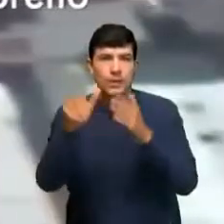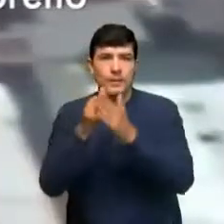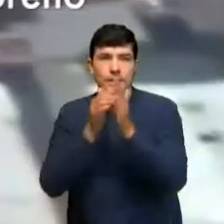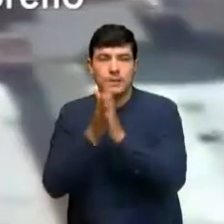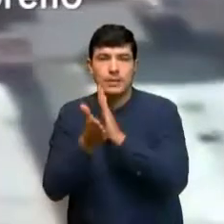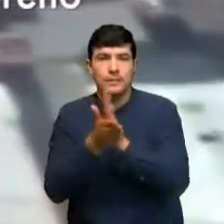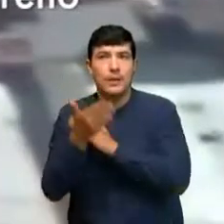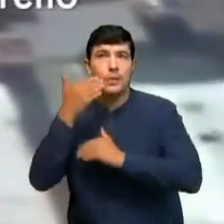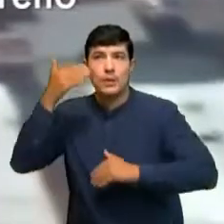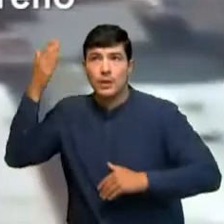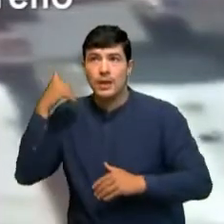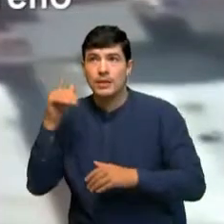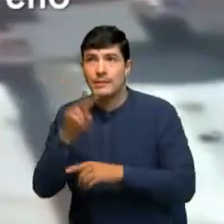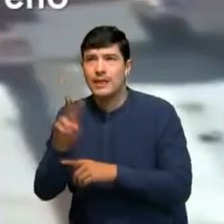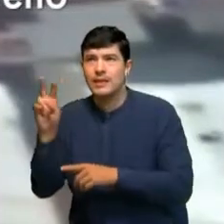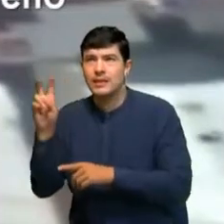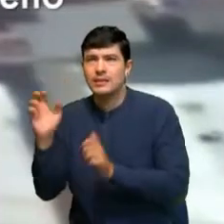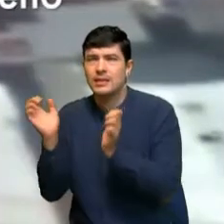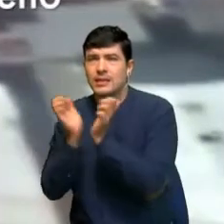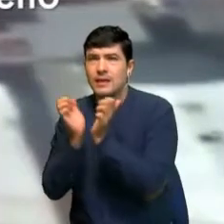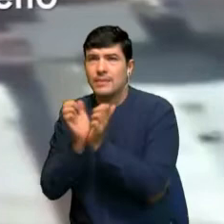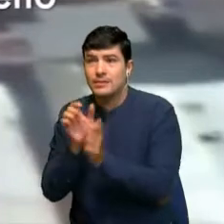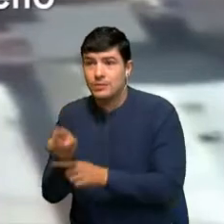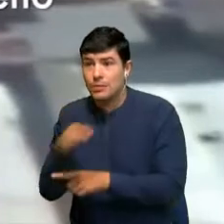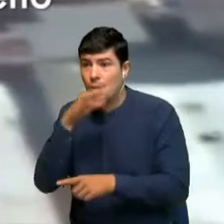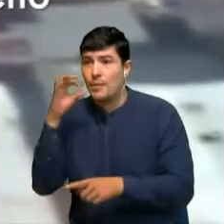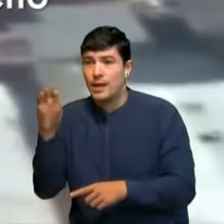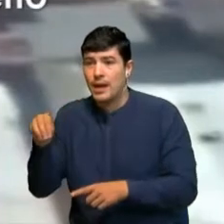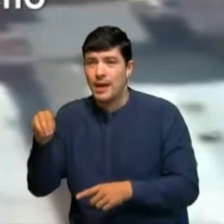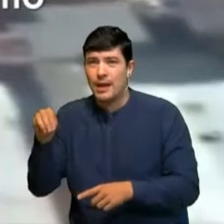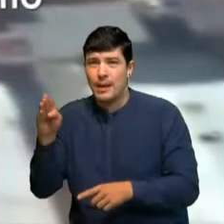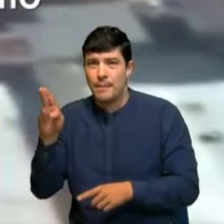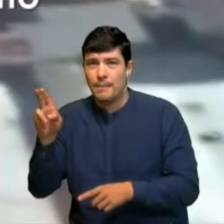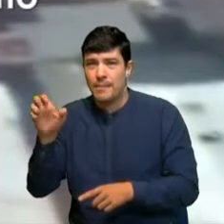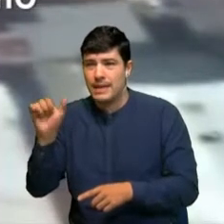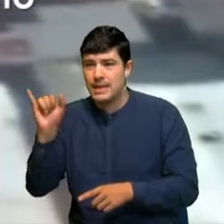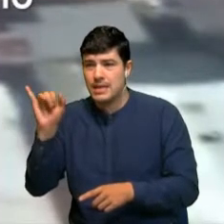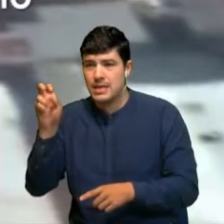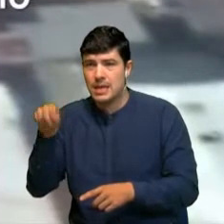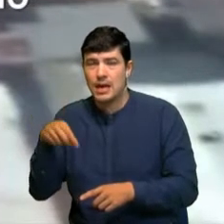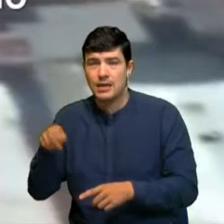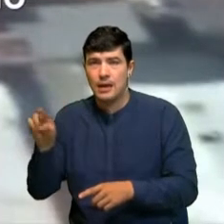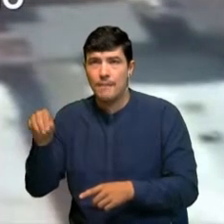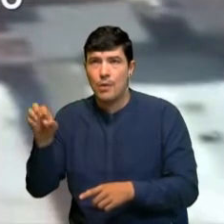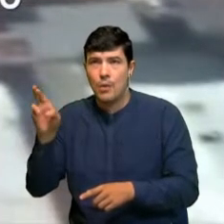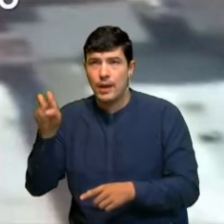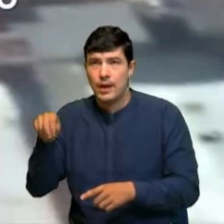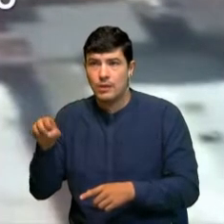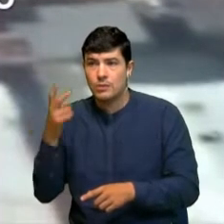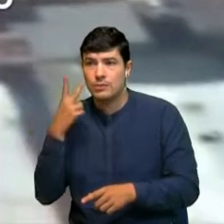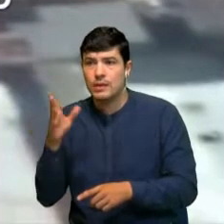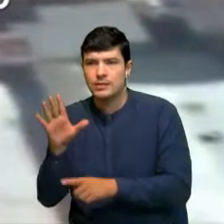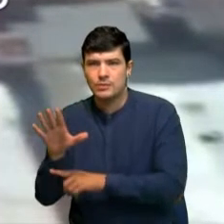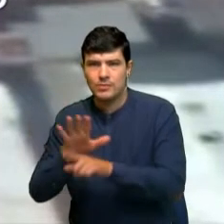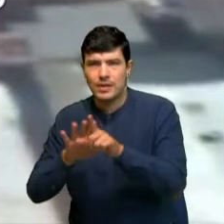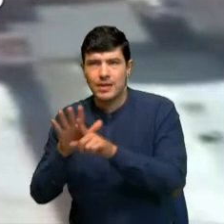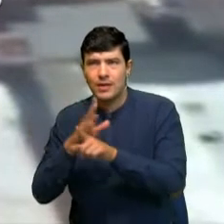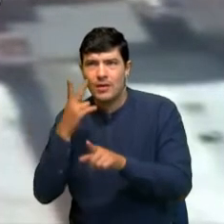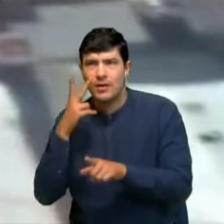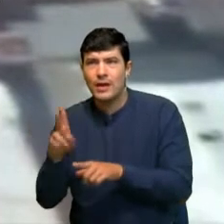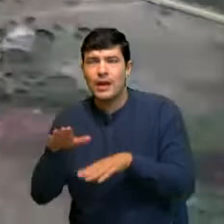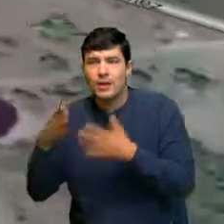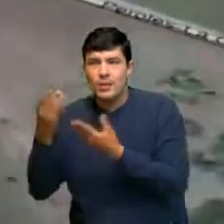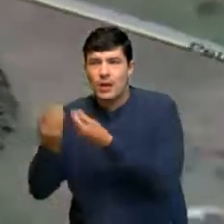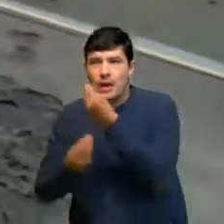El 27 de mayo, Brian David Arnache Moreno, luego de sostener una reunión en... En este video se revela con detalle cómo se